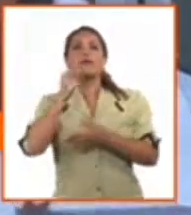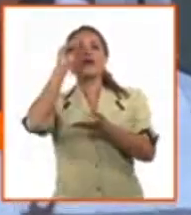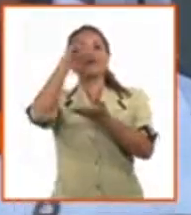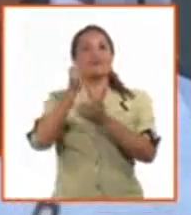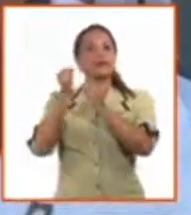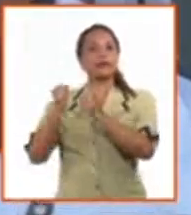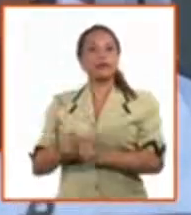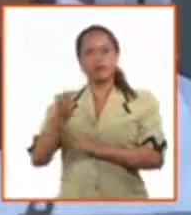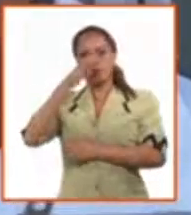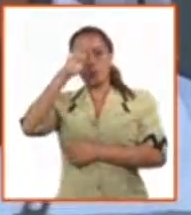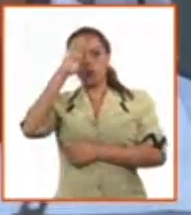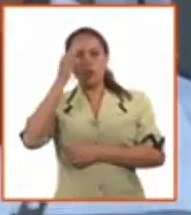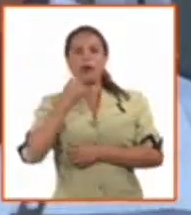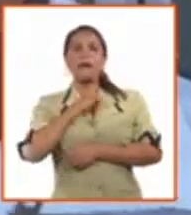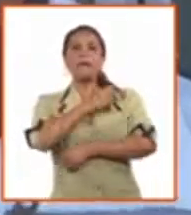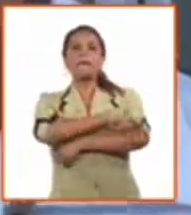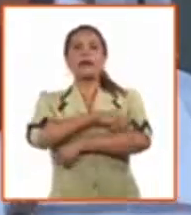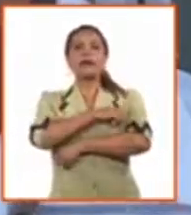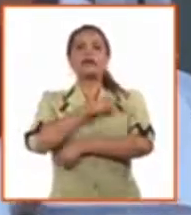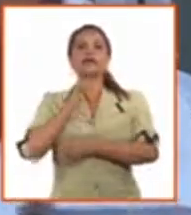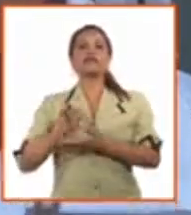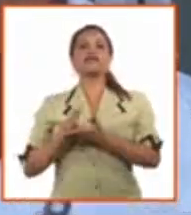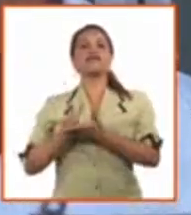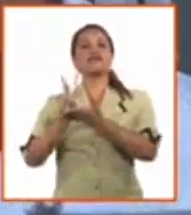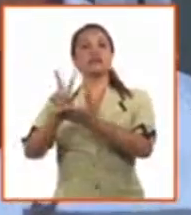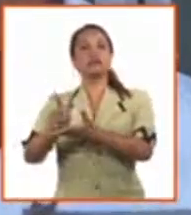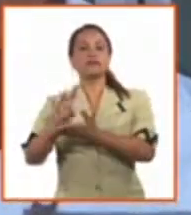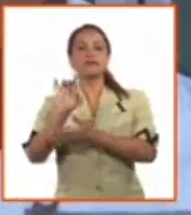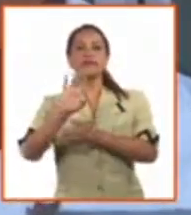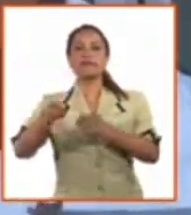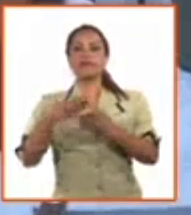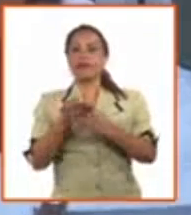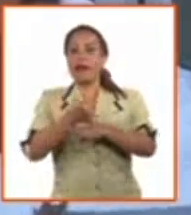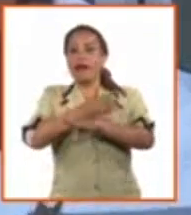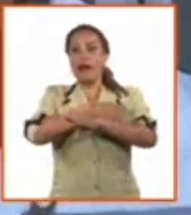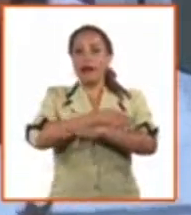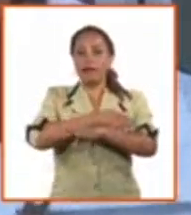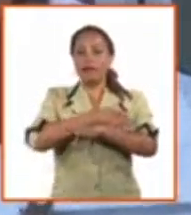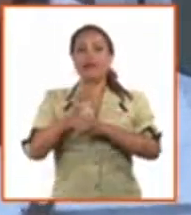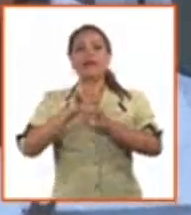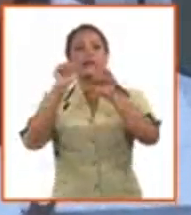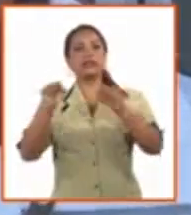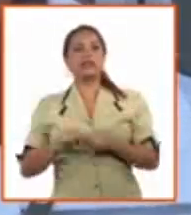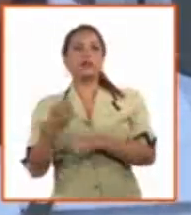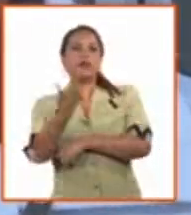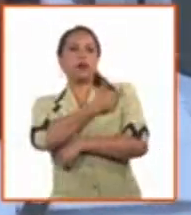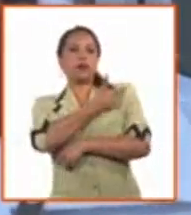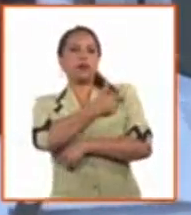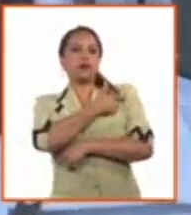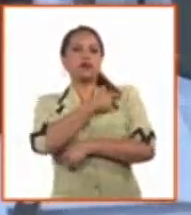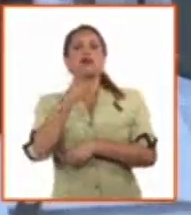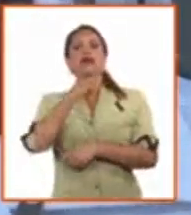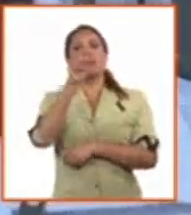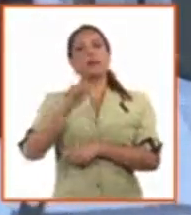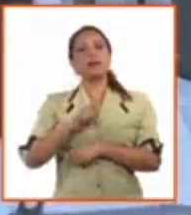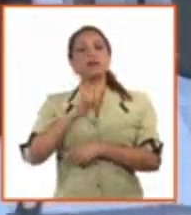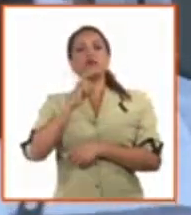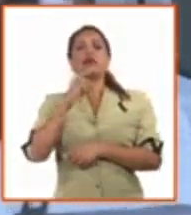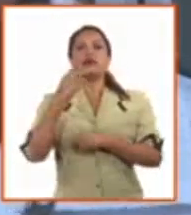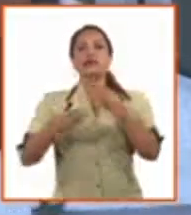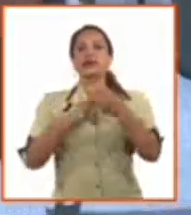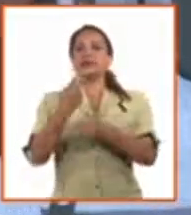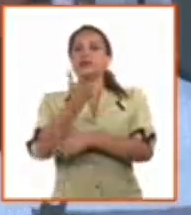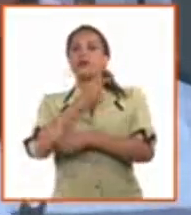antecedentes de salud los países visitarán los últimos 15 días si es tiene un esquema de vacunación si se ha hecho peceras son elementos que son muy